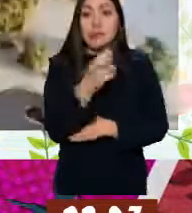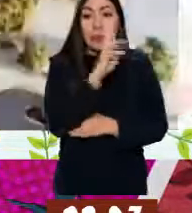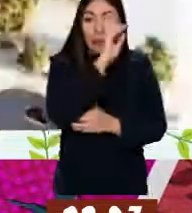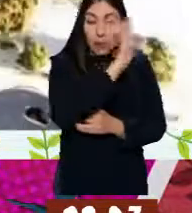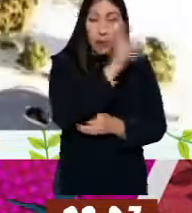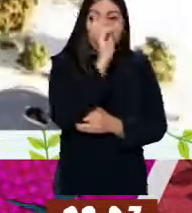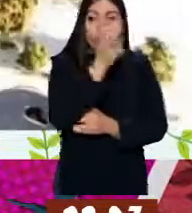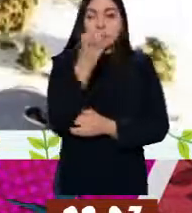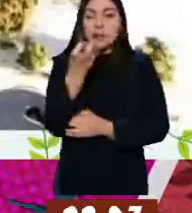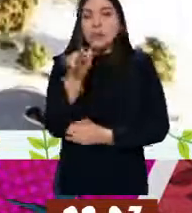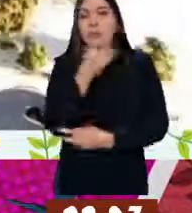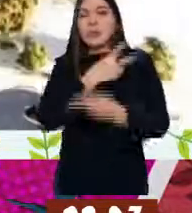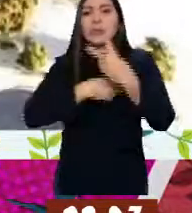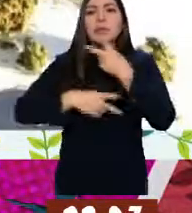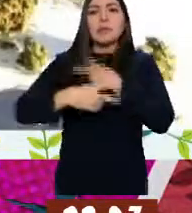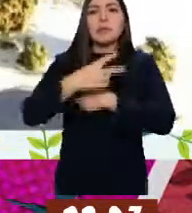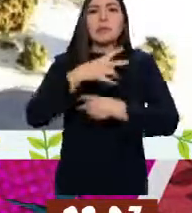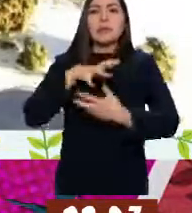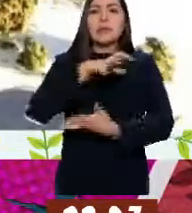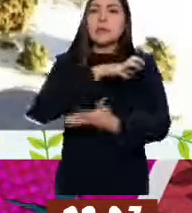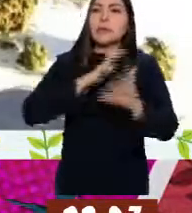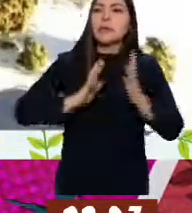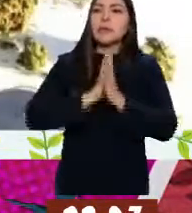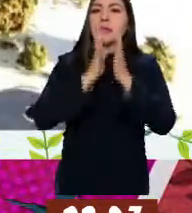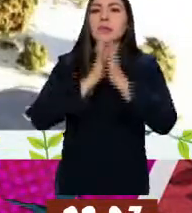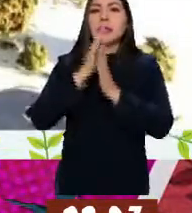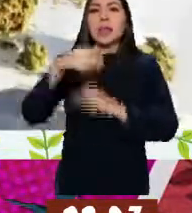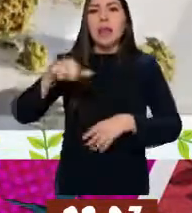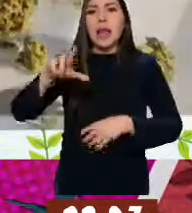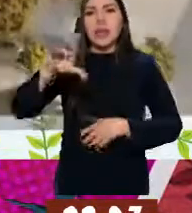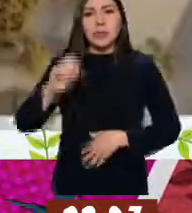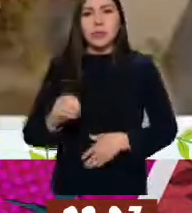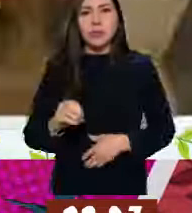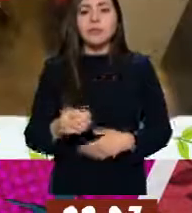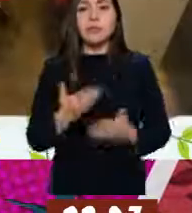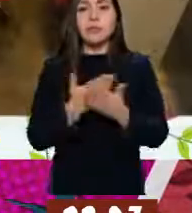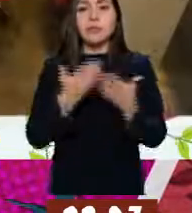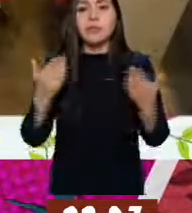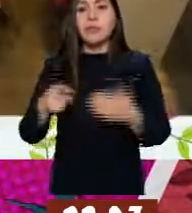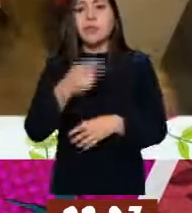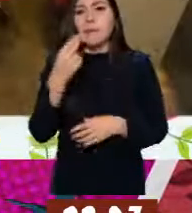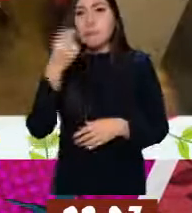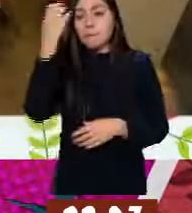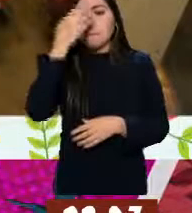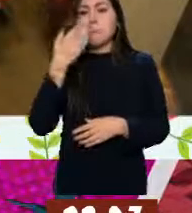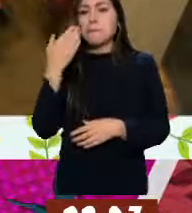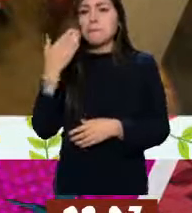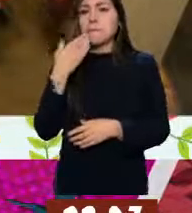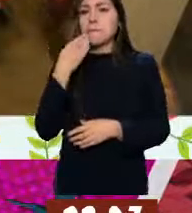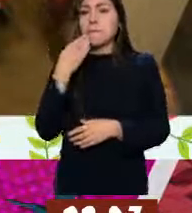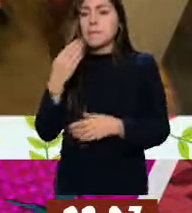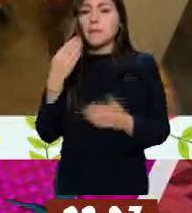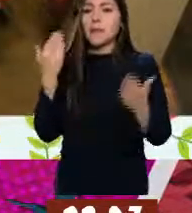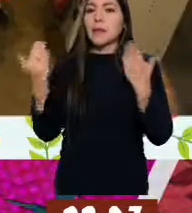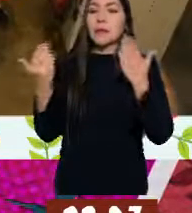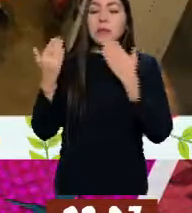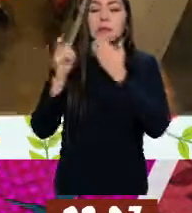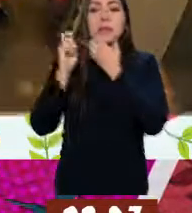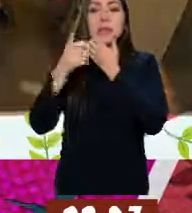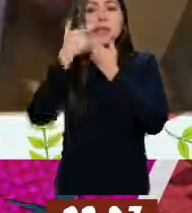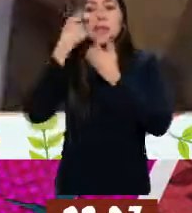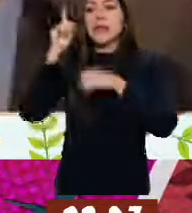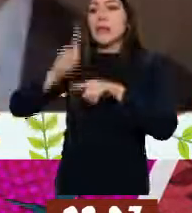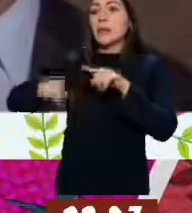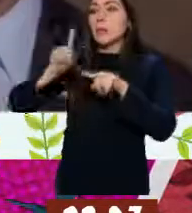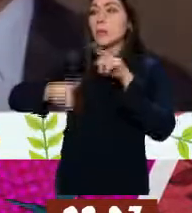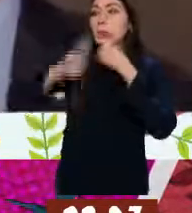realidad de la guerra del narco. Comparémoslo, no se busca el que, digamos, con echar atrás la prohibición,